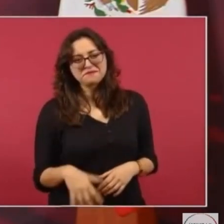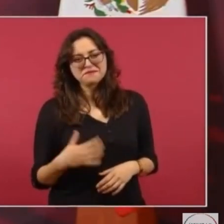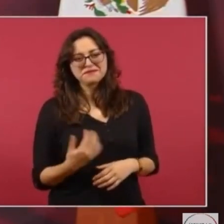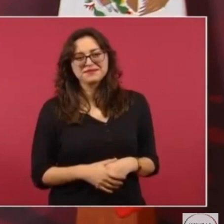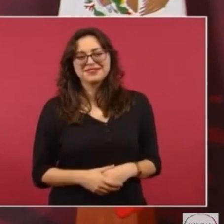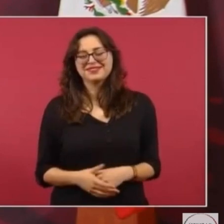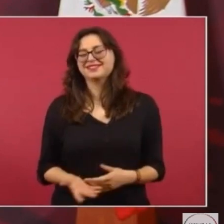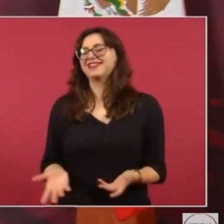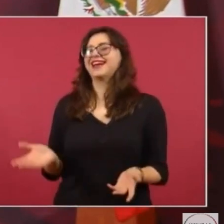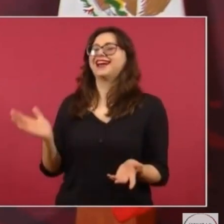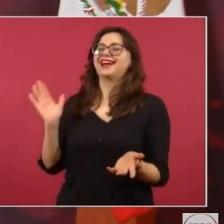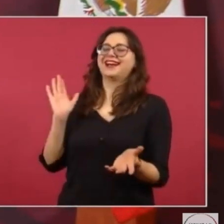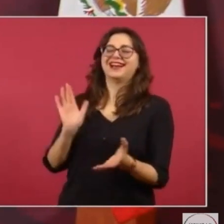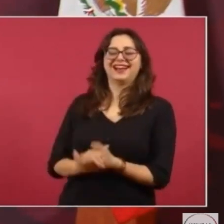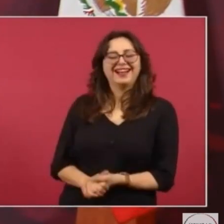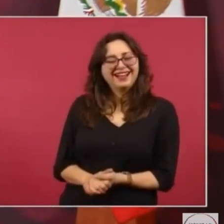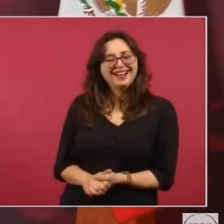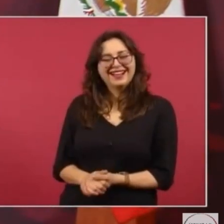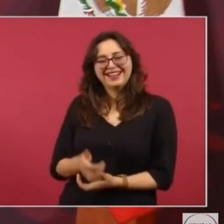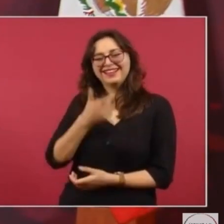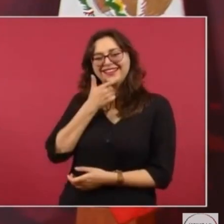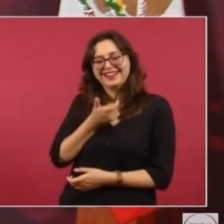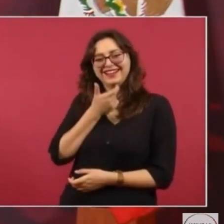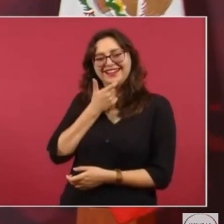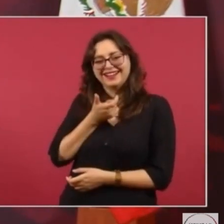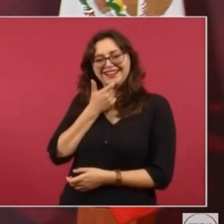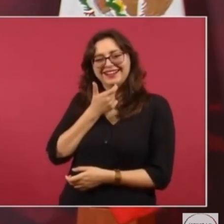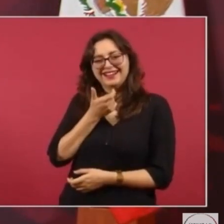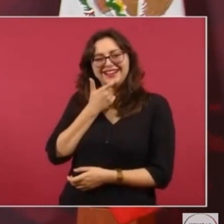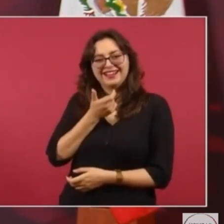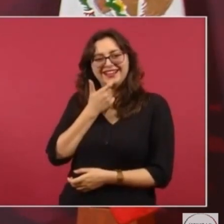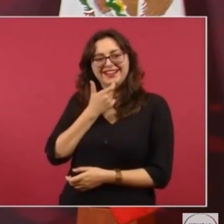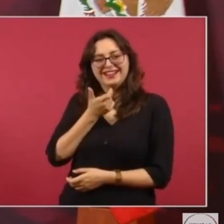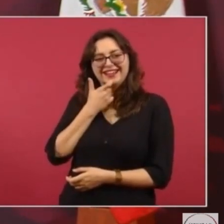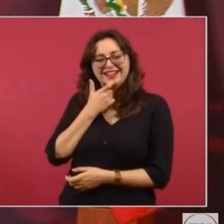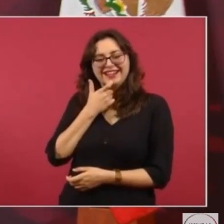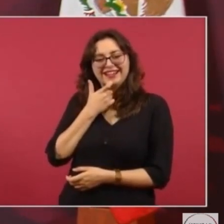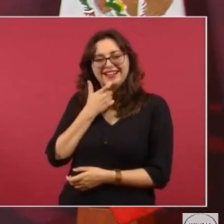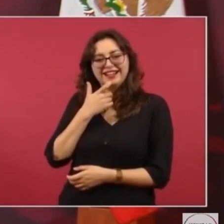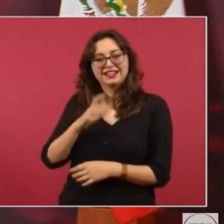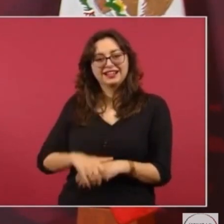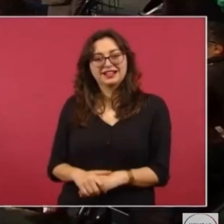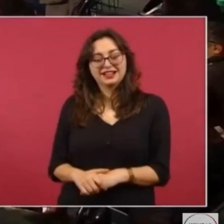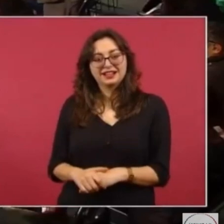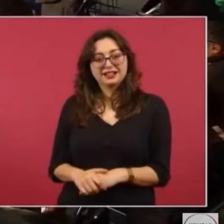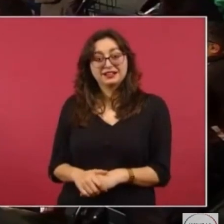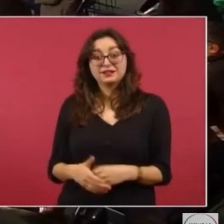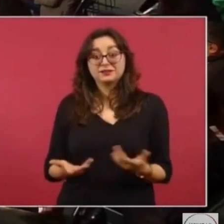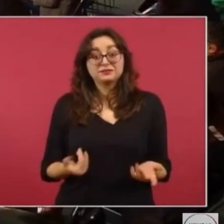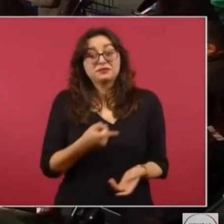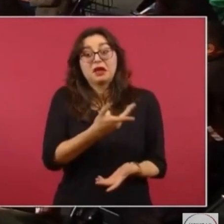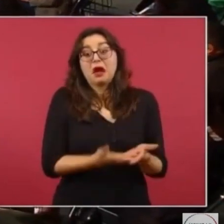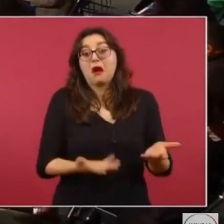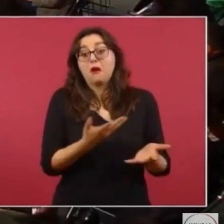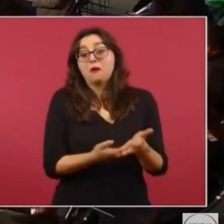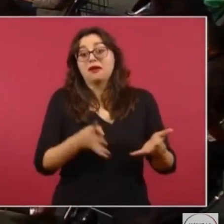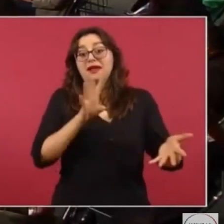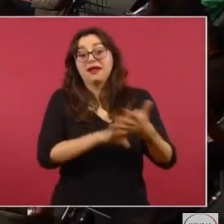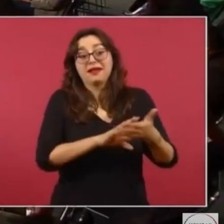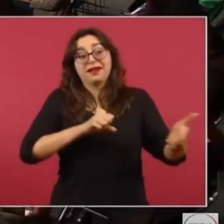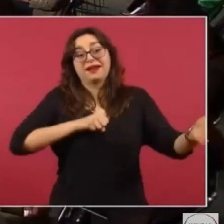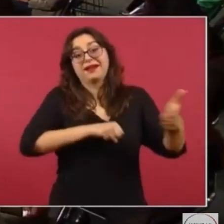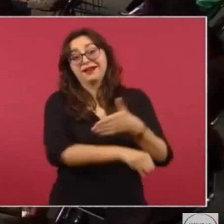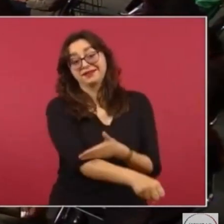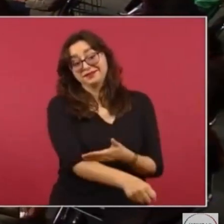No, hombre, ja, ja, ja, ja, ja. El gobernador, imagínate este pobre hombre ahora, allá en la